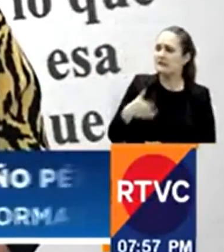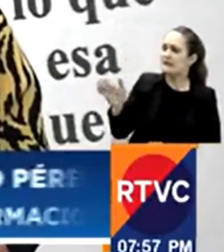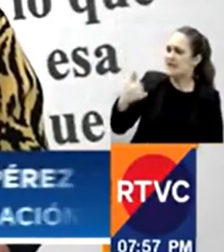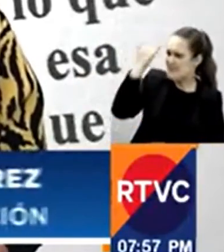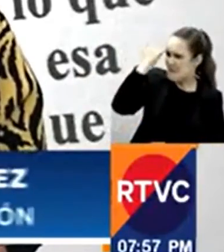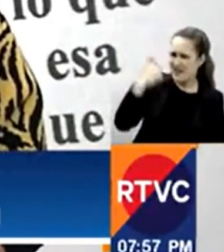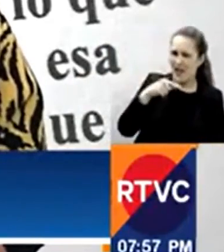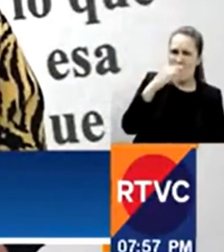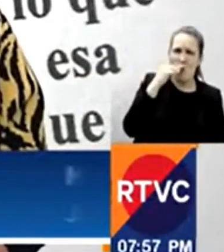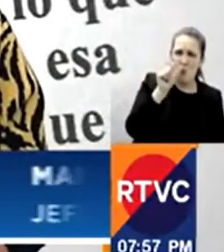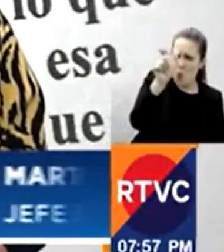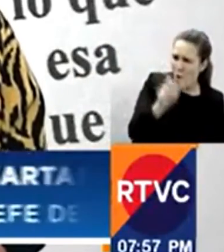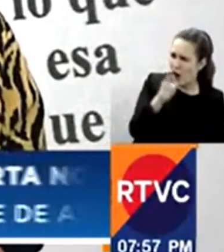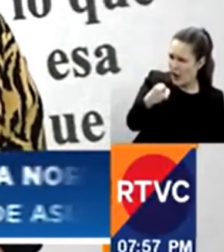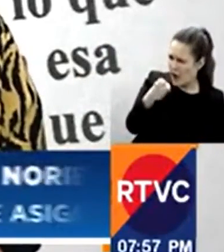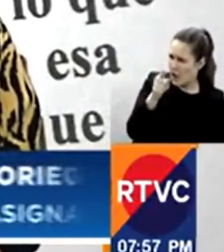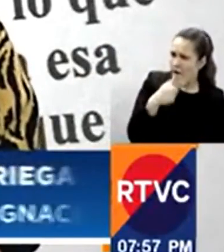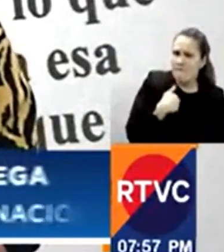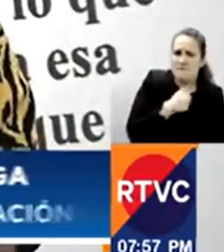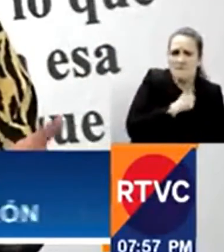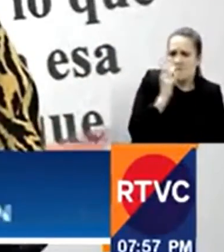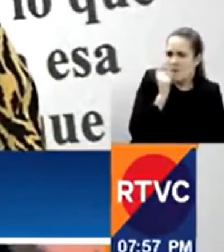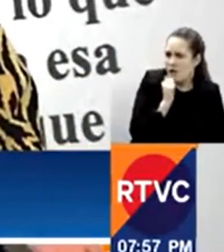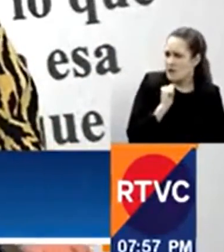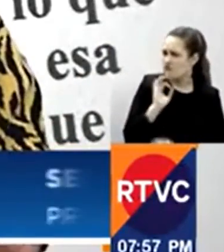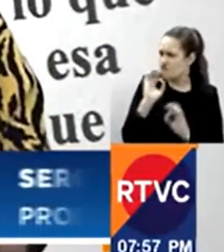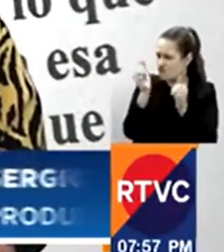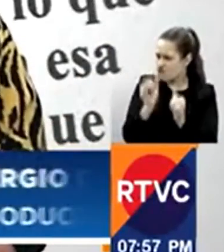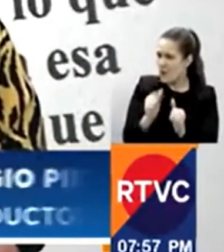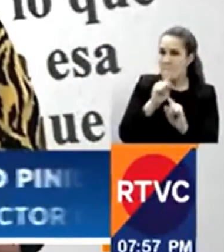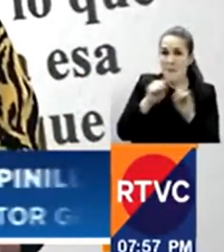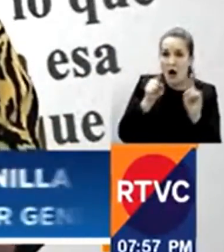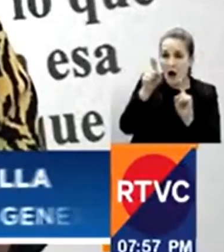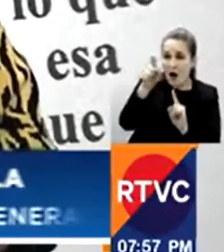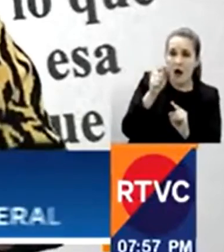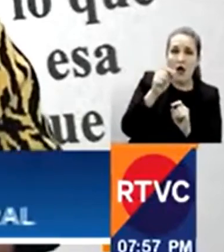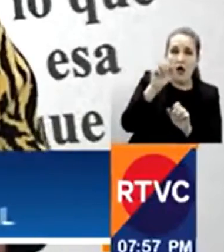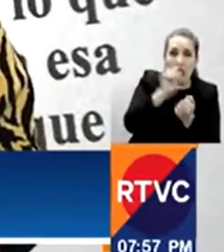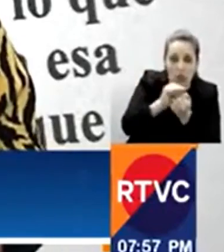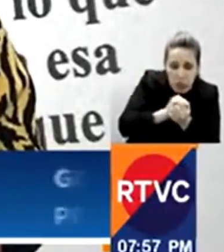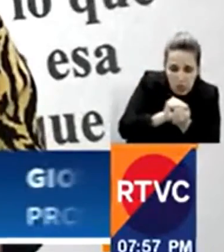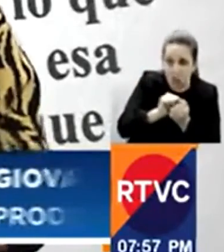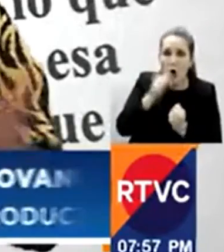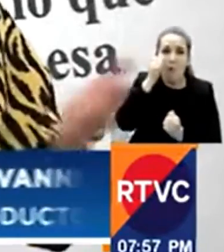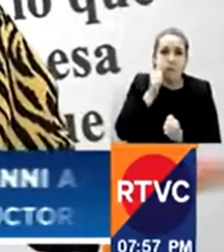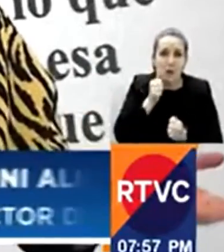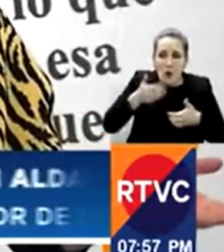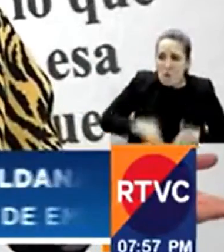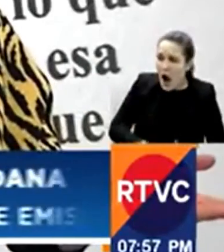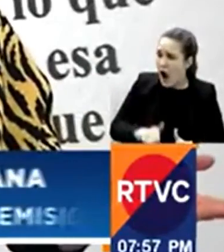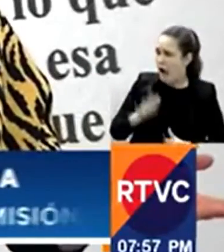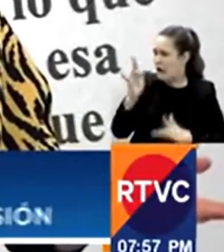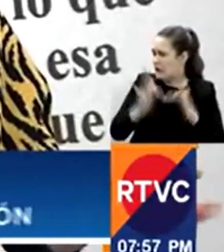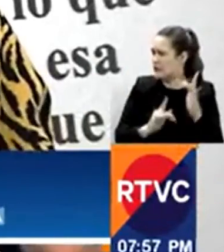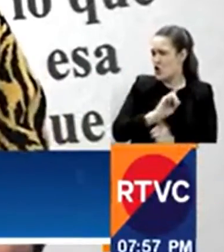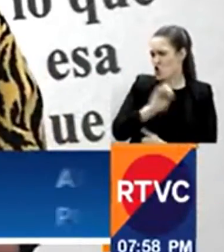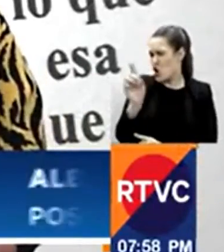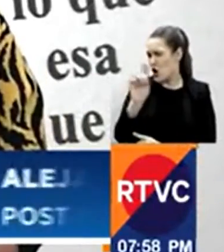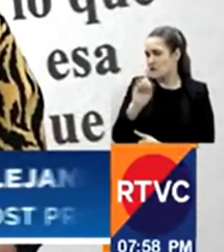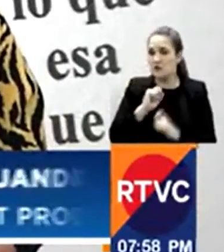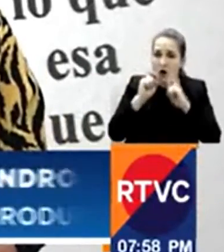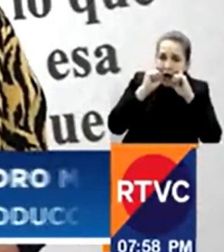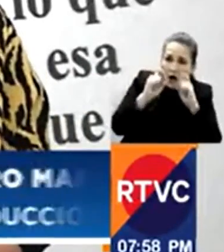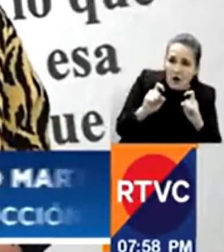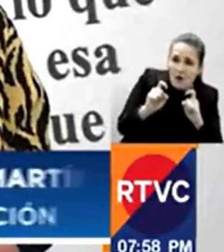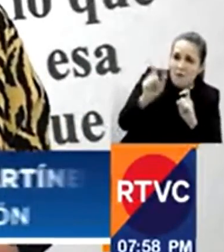lavando, planchando, cocinando, limpiando la casa, atendiendo animales y menos pariendo un hijo cada año. Y no es lo que me enamora ni